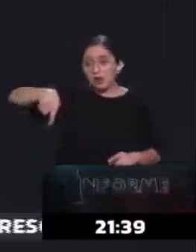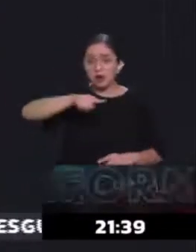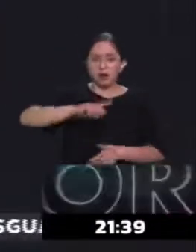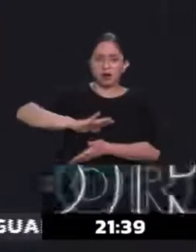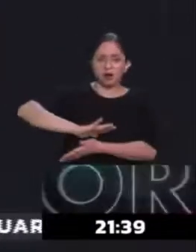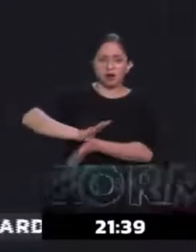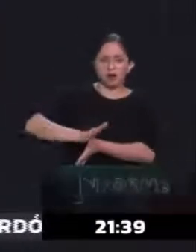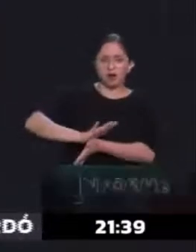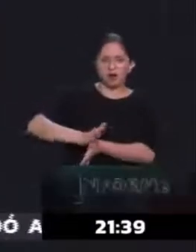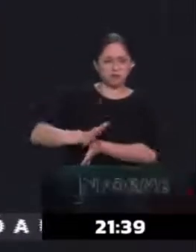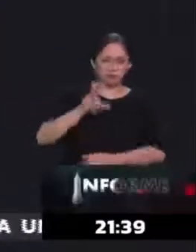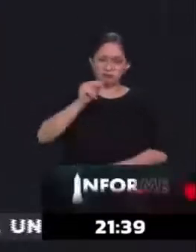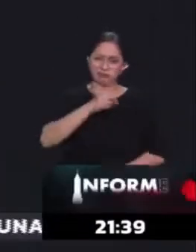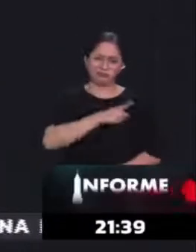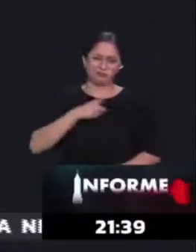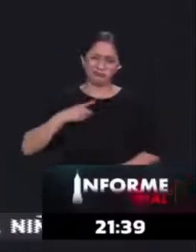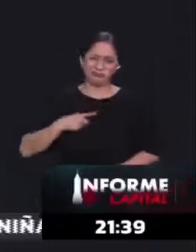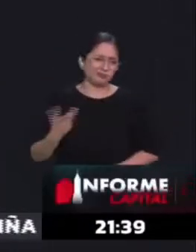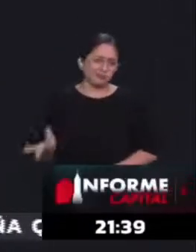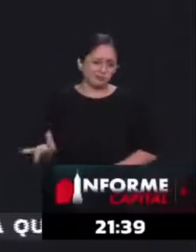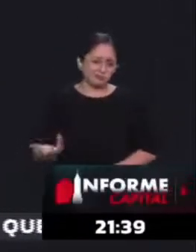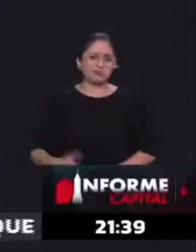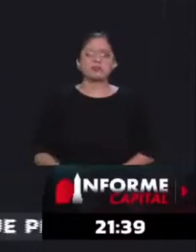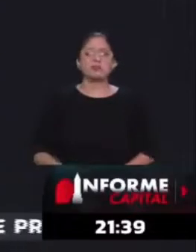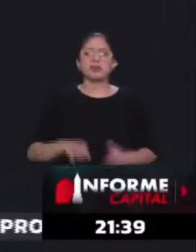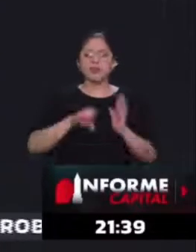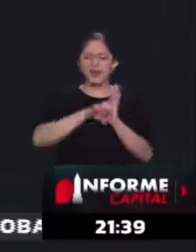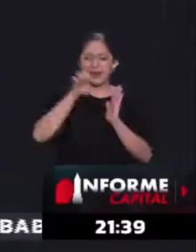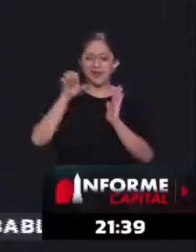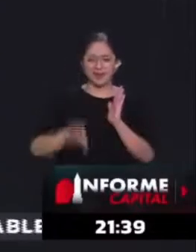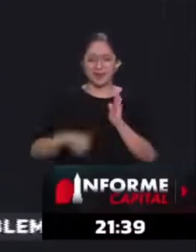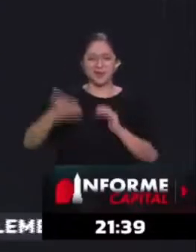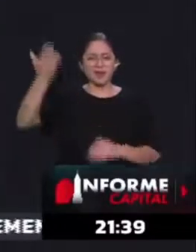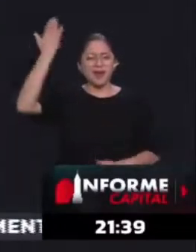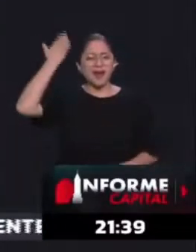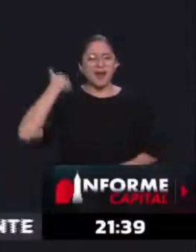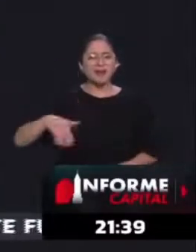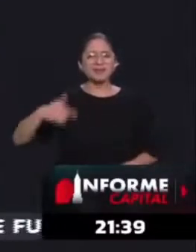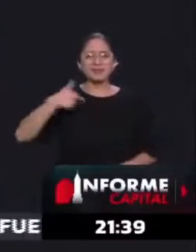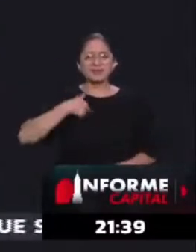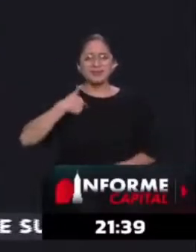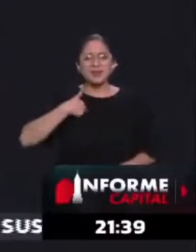Es decir, por ejemplo, nosotros realizamos unos diagnósticos